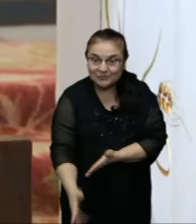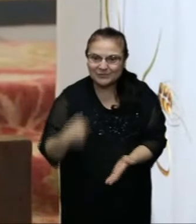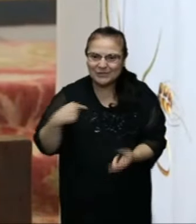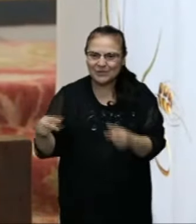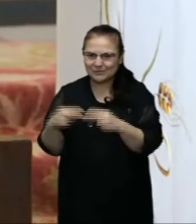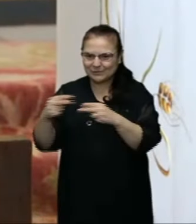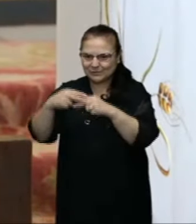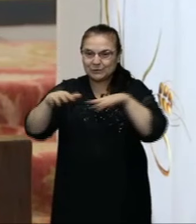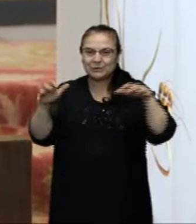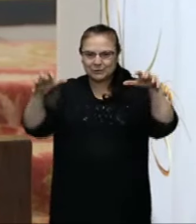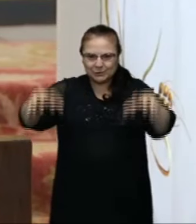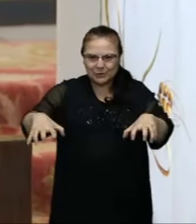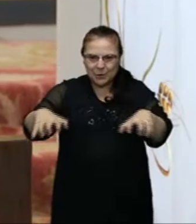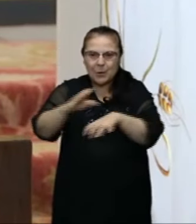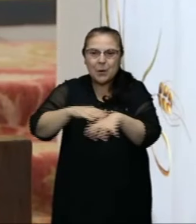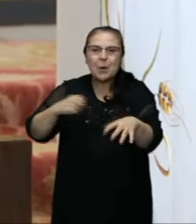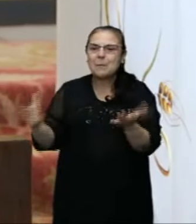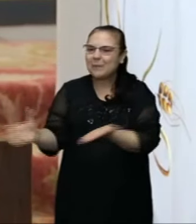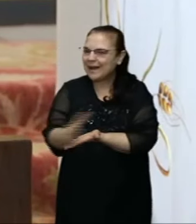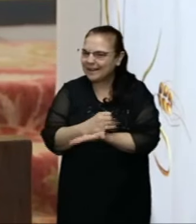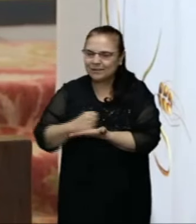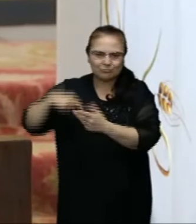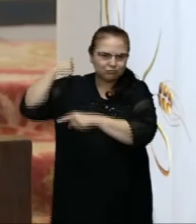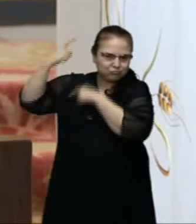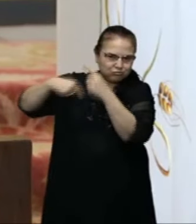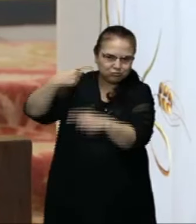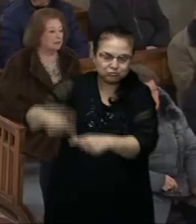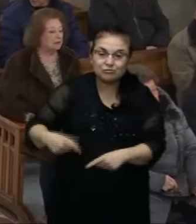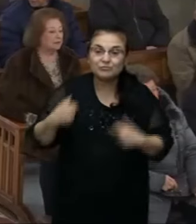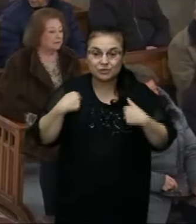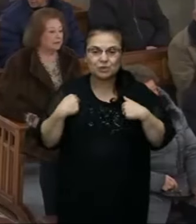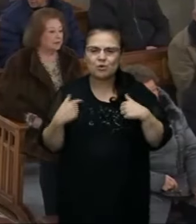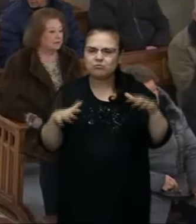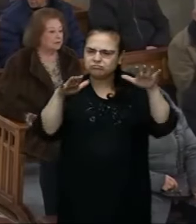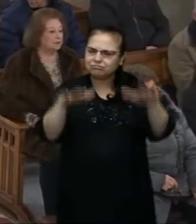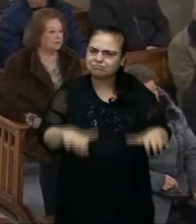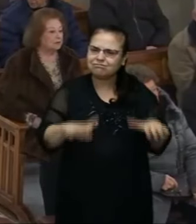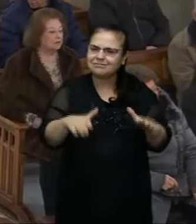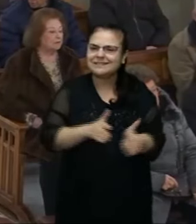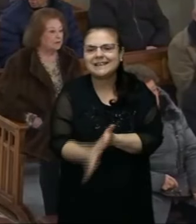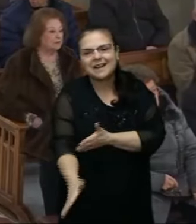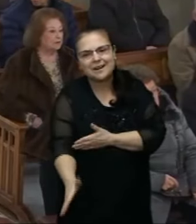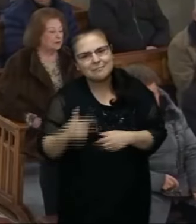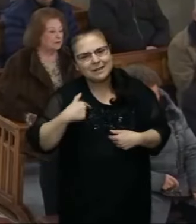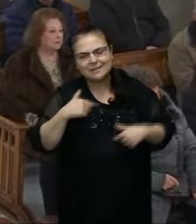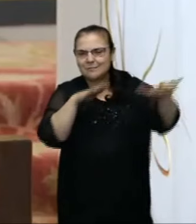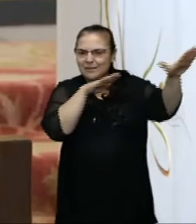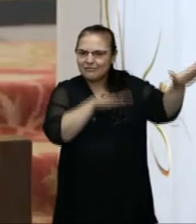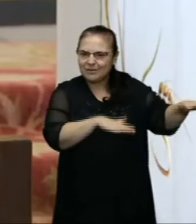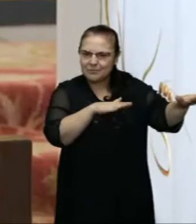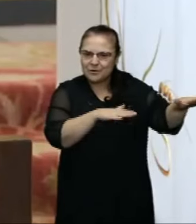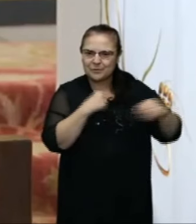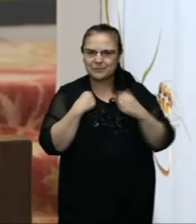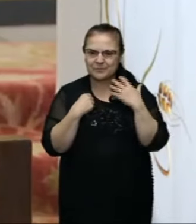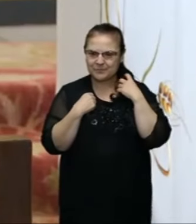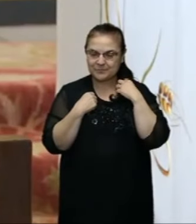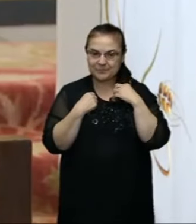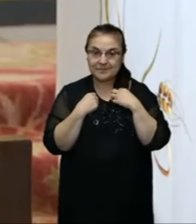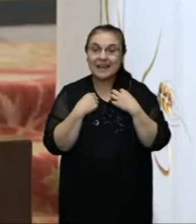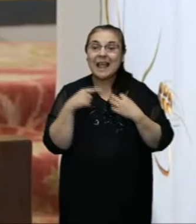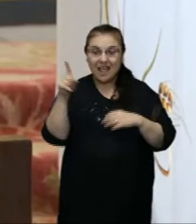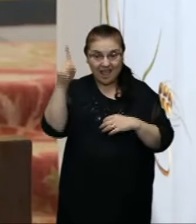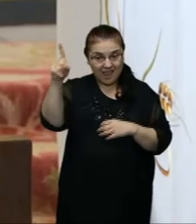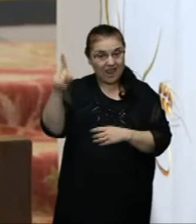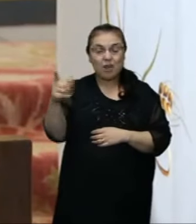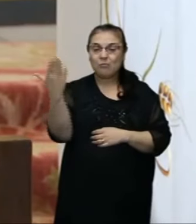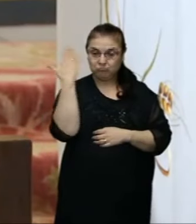edificaré tu trono para todas las edades. Le mantendré eternamente mi favor. Él me